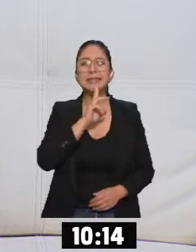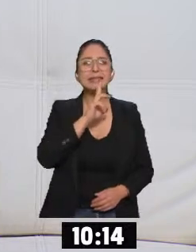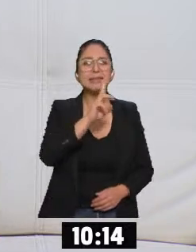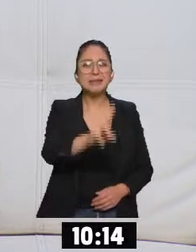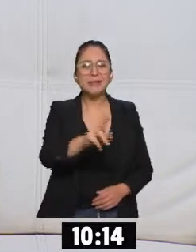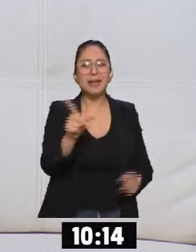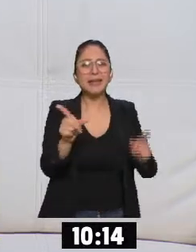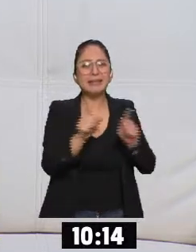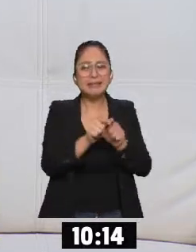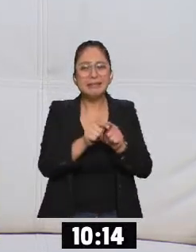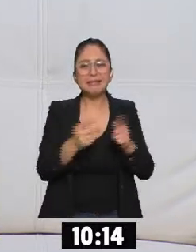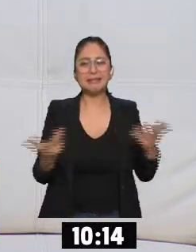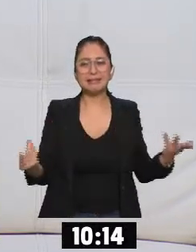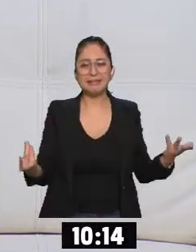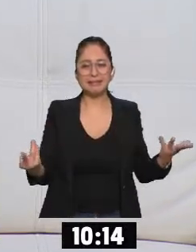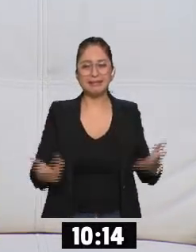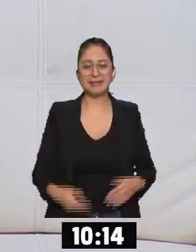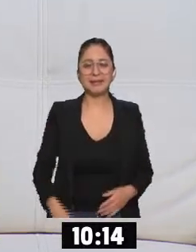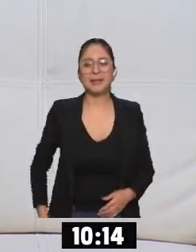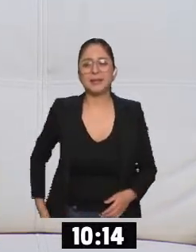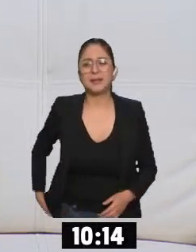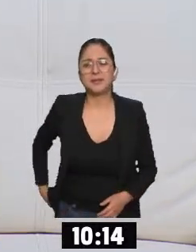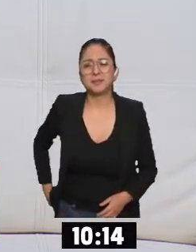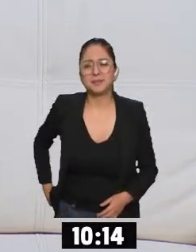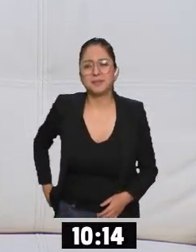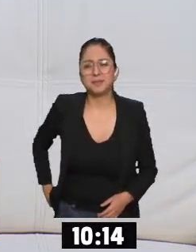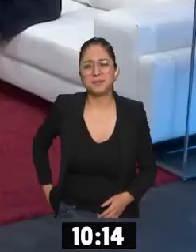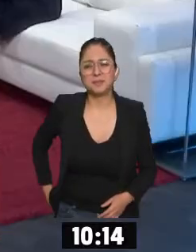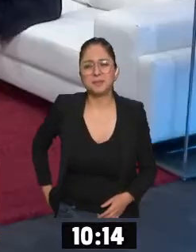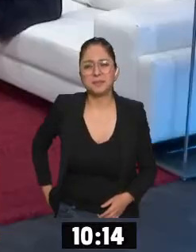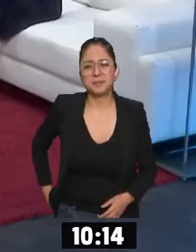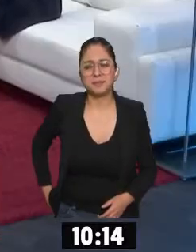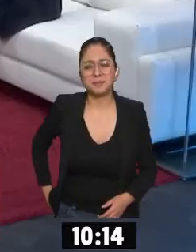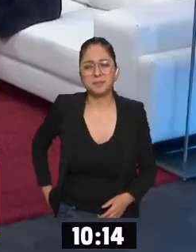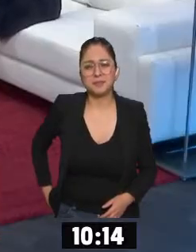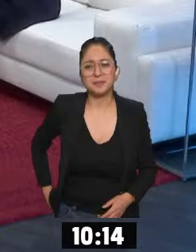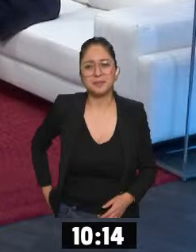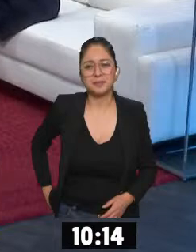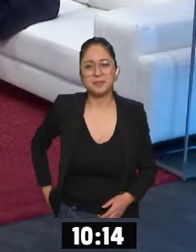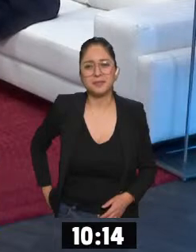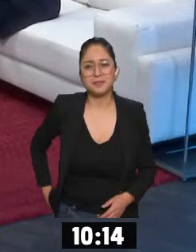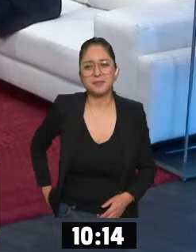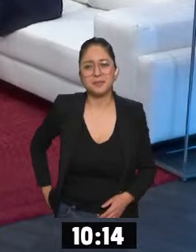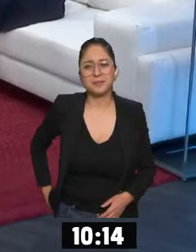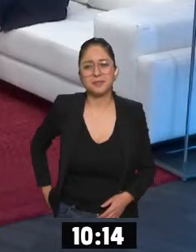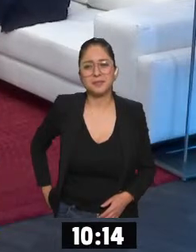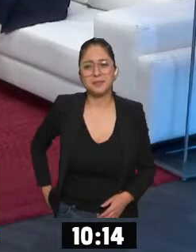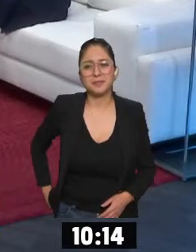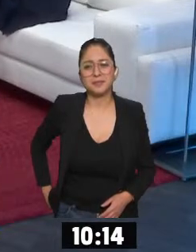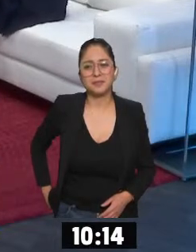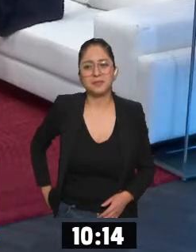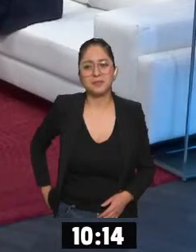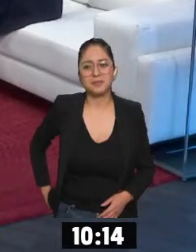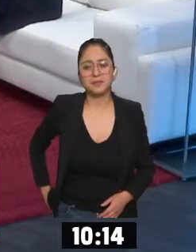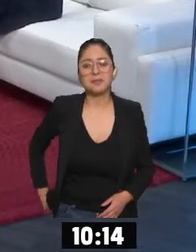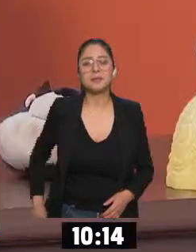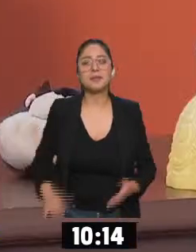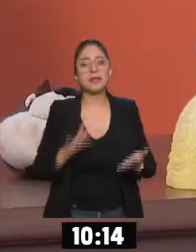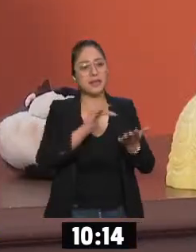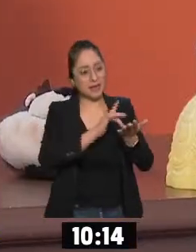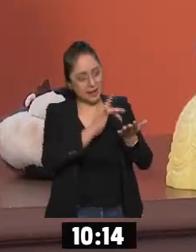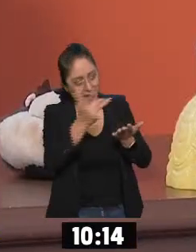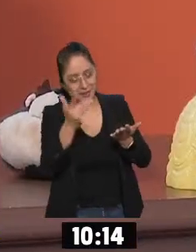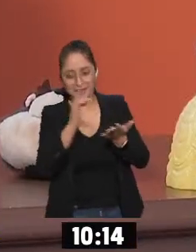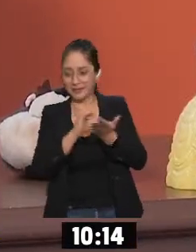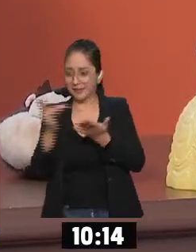digas! Bueno, ya ni modo, ya las vieron. Si no la contestan, tache. Que la escriban bien. Gracias.